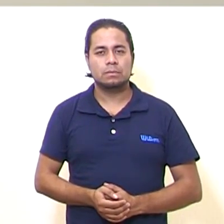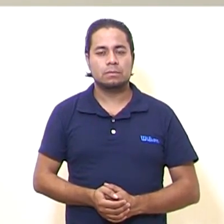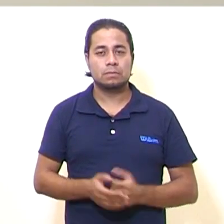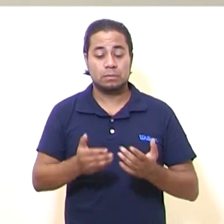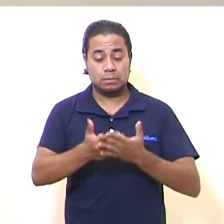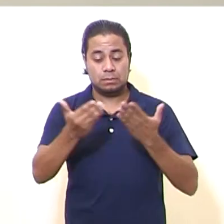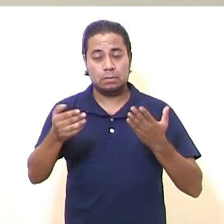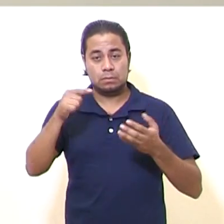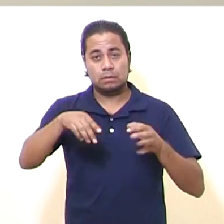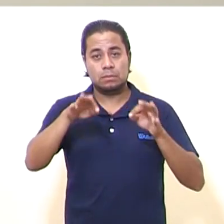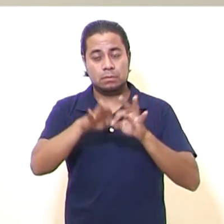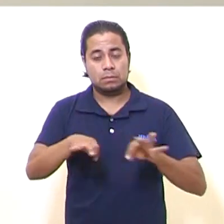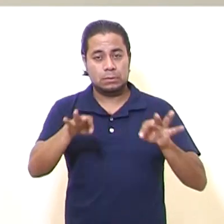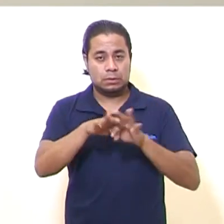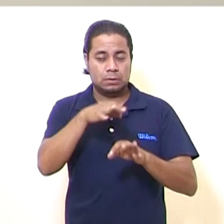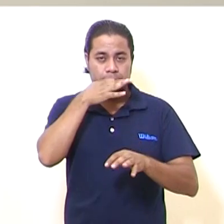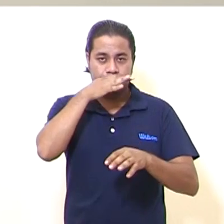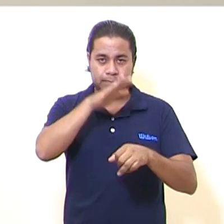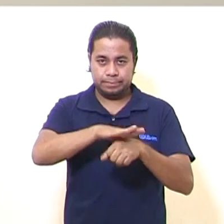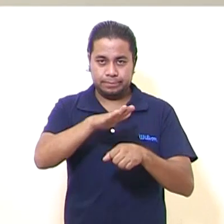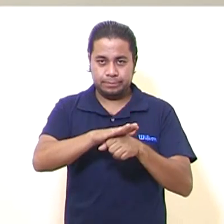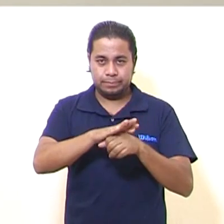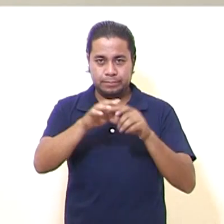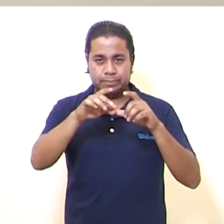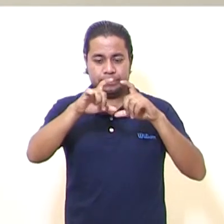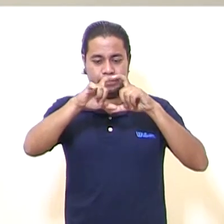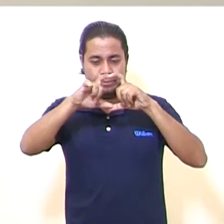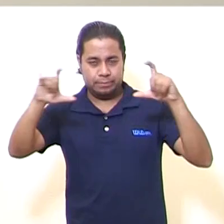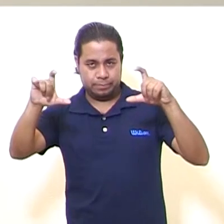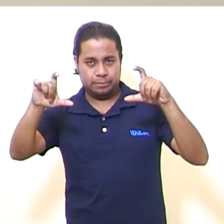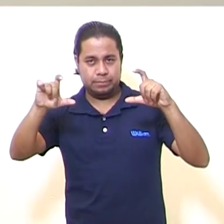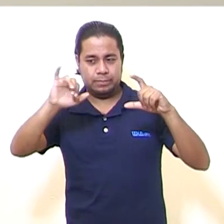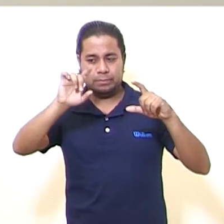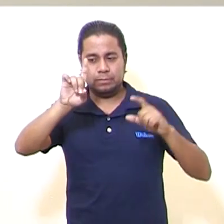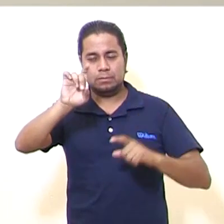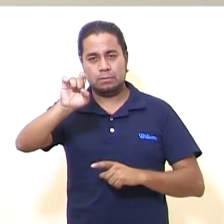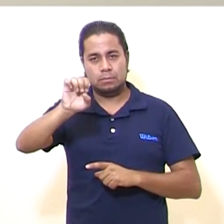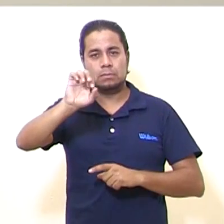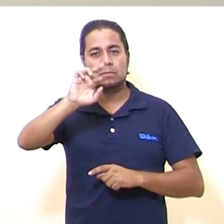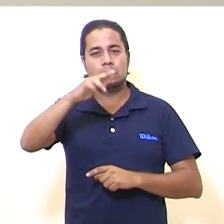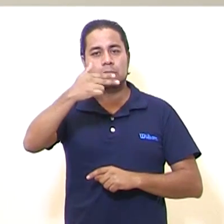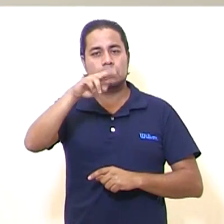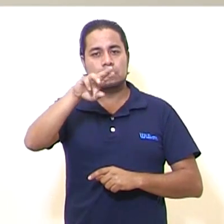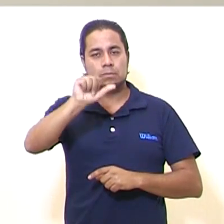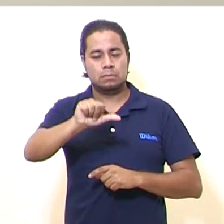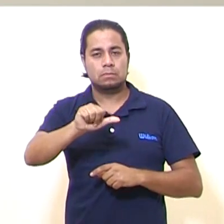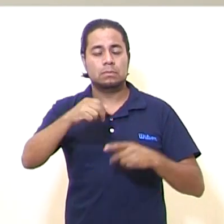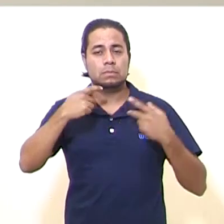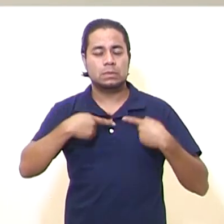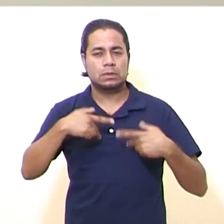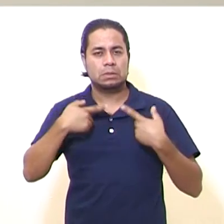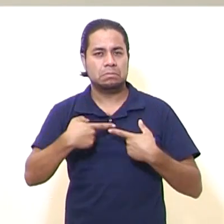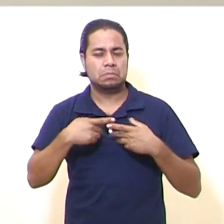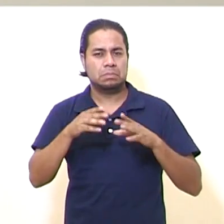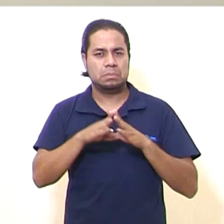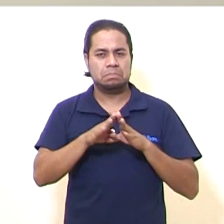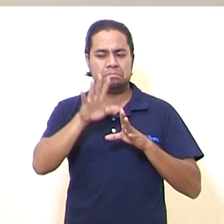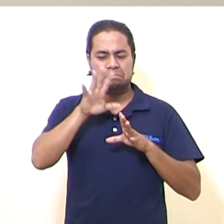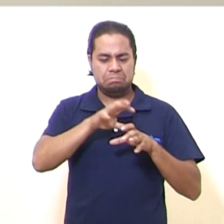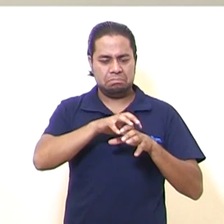importante mencionar que en los ideogramas, la sociedad de ese entonces se empezaba a